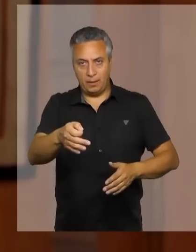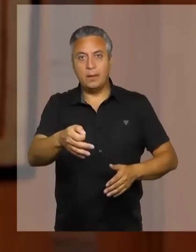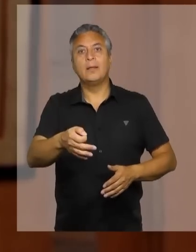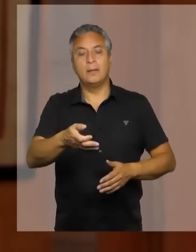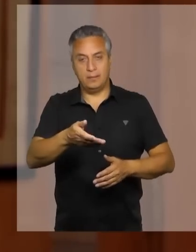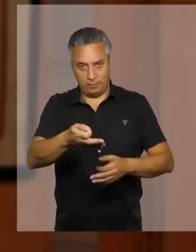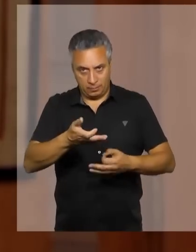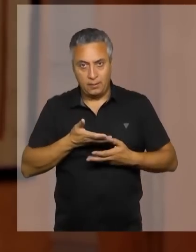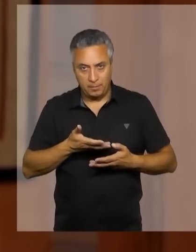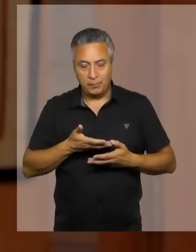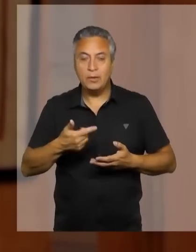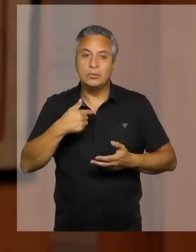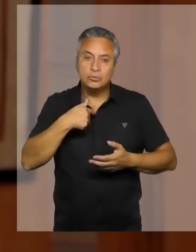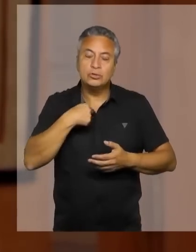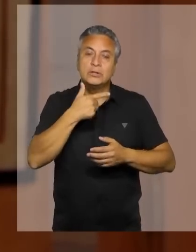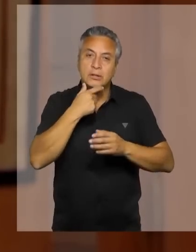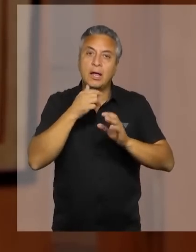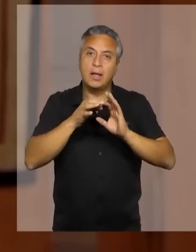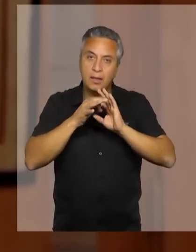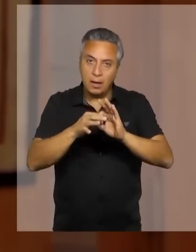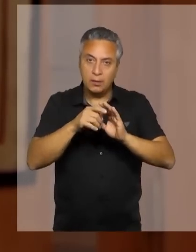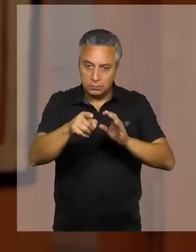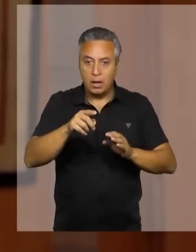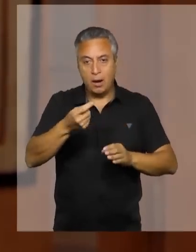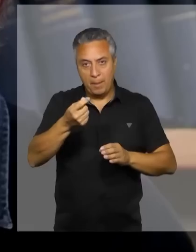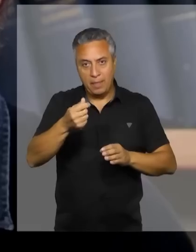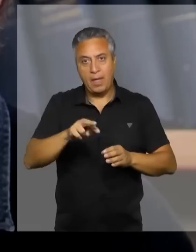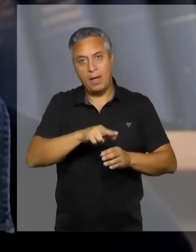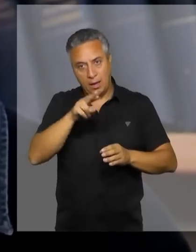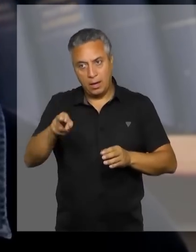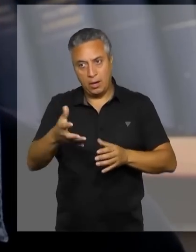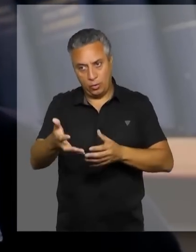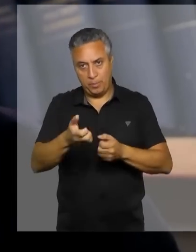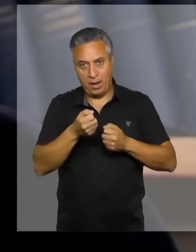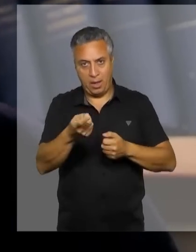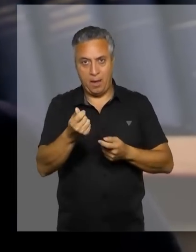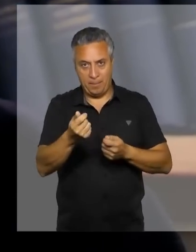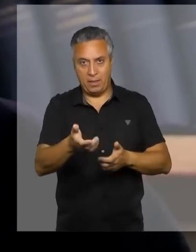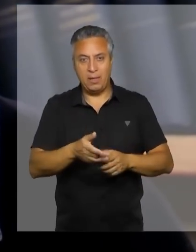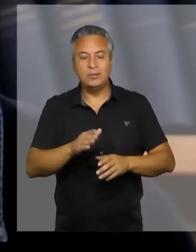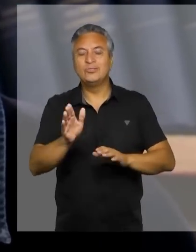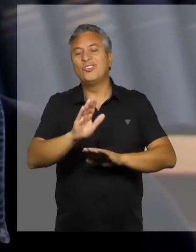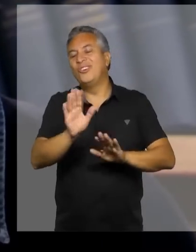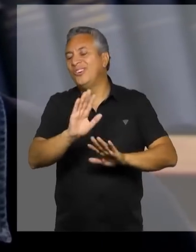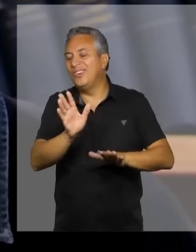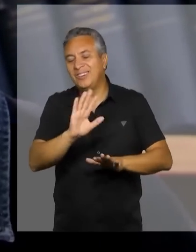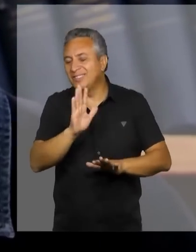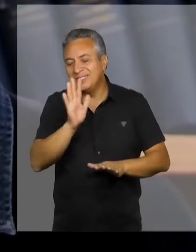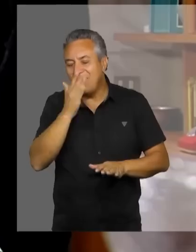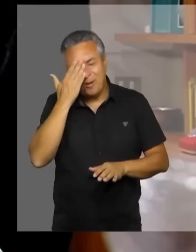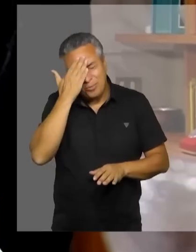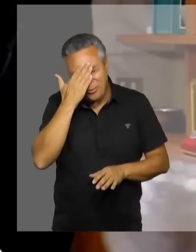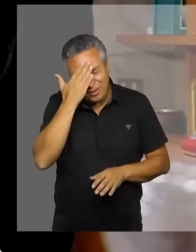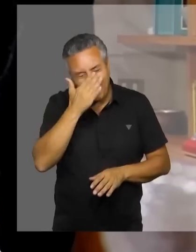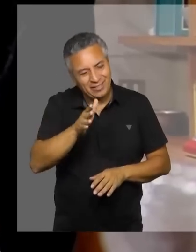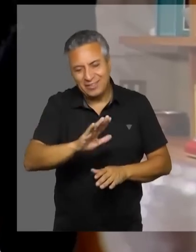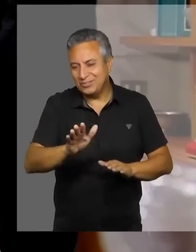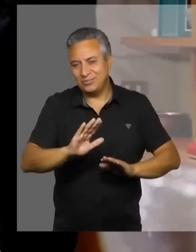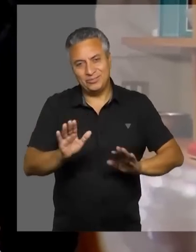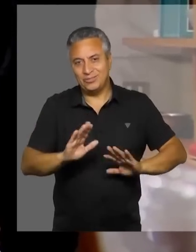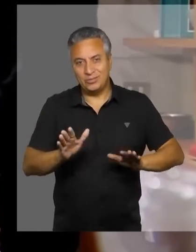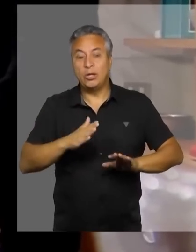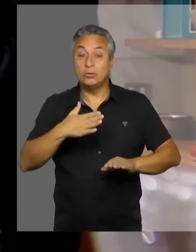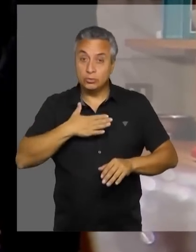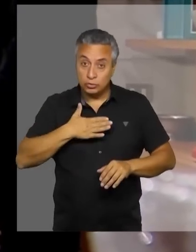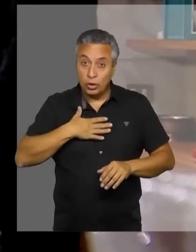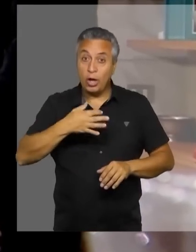Bueno, yo quería darte las gracias por haber recuperado esa plata. Ah, no tienes que preocuparte. Yo te dije